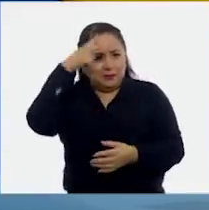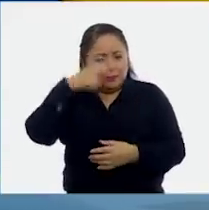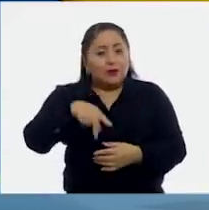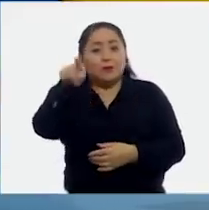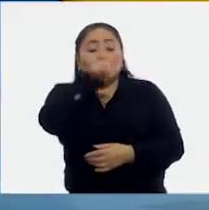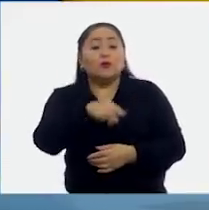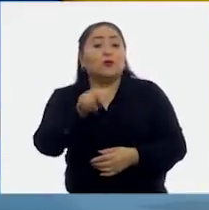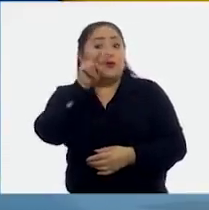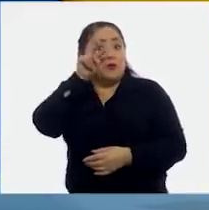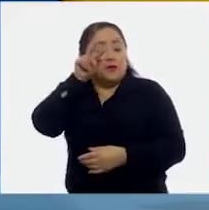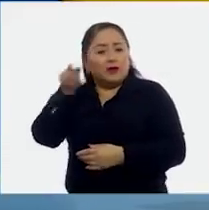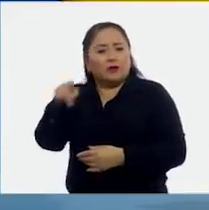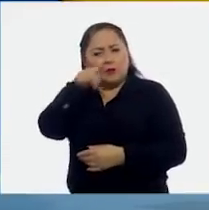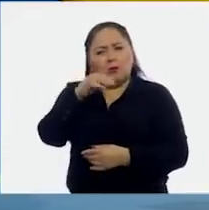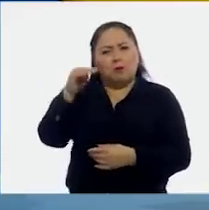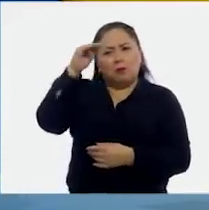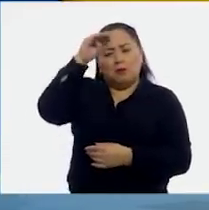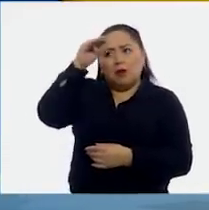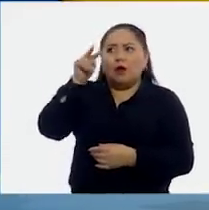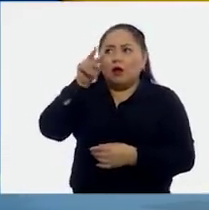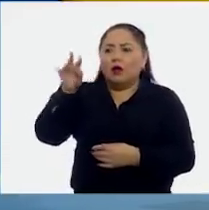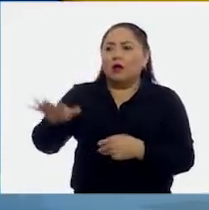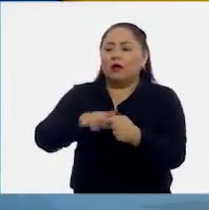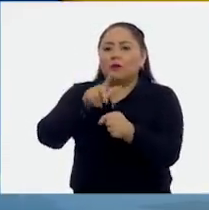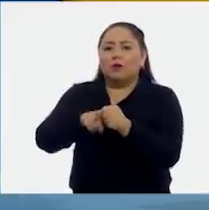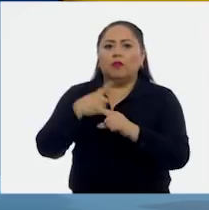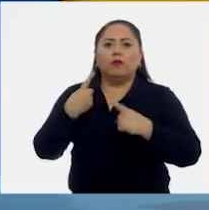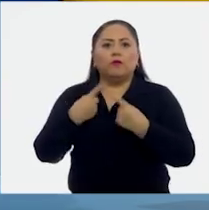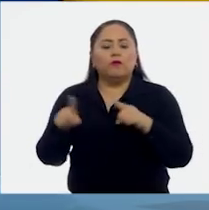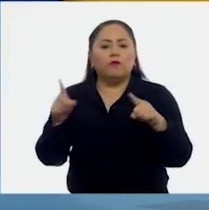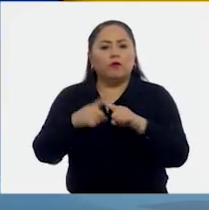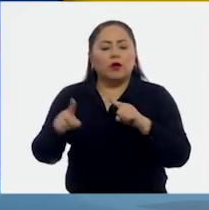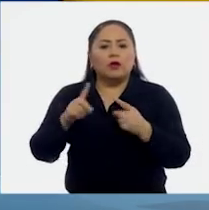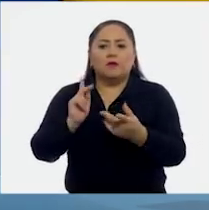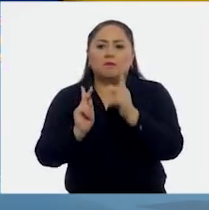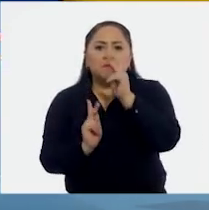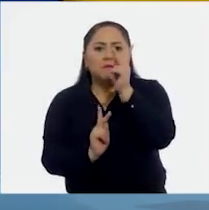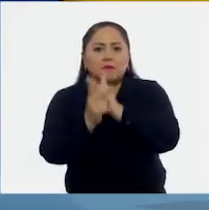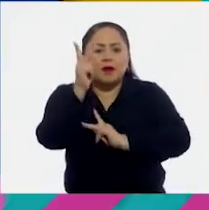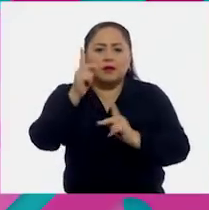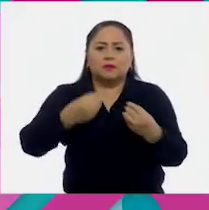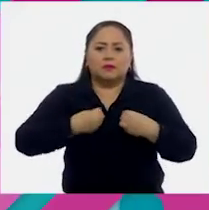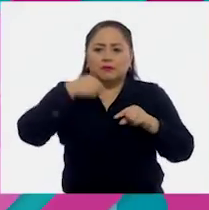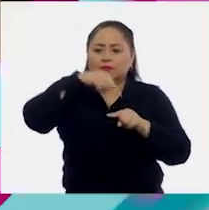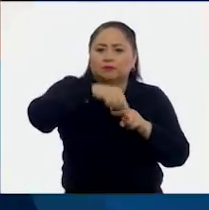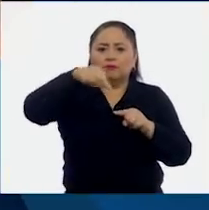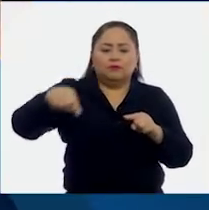las chicas y los chicos piensen en los diferentes animales y plantas que habitan en uno y en otro.